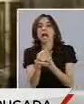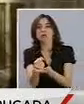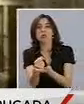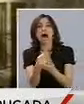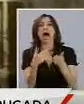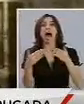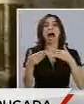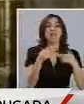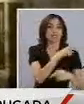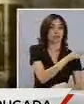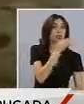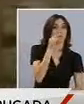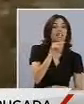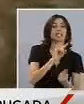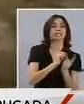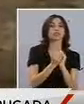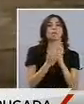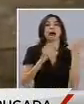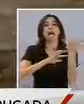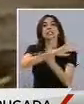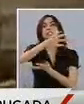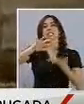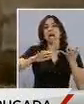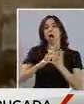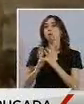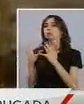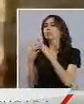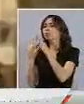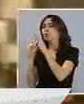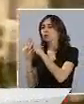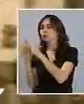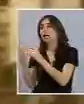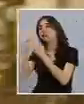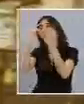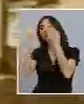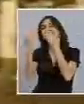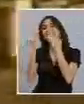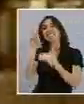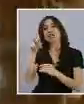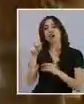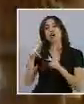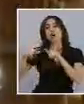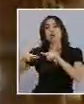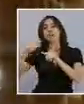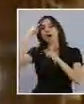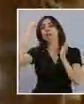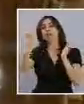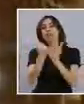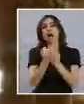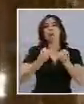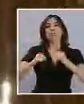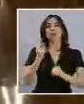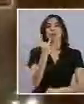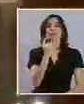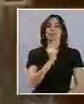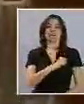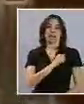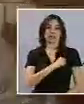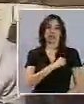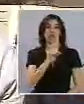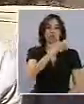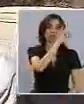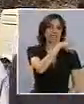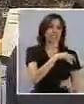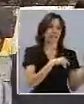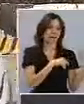alguna oportunidad, tal como señalas tú, genera más caos. Te agradezco mucho, Humberto. Entonces, psicólogo de la unidad de trauma, estrés y desastres de la Universidad Católica. Ya sabes,